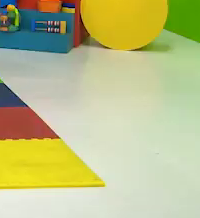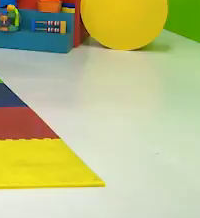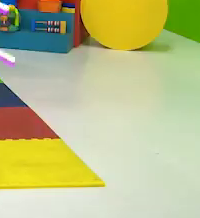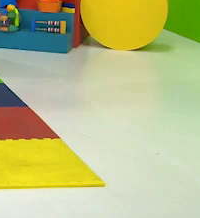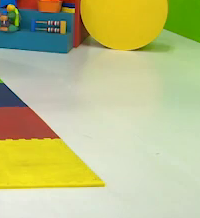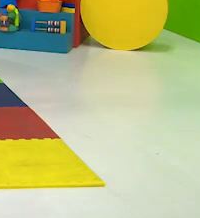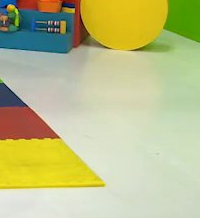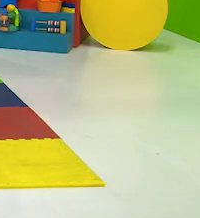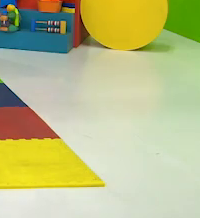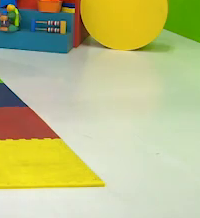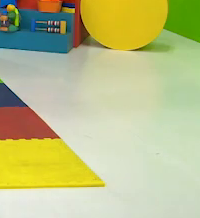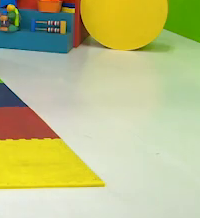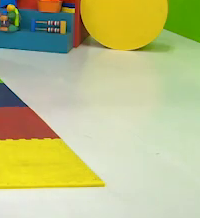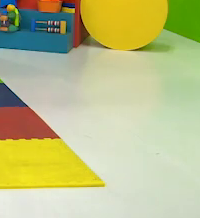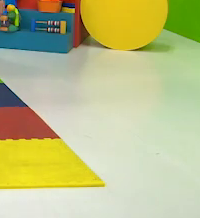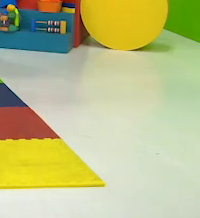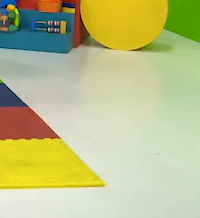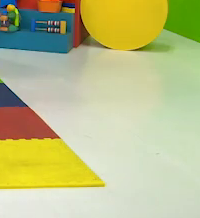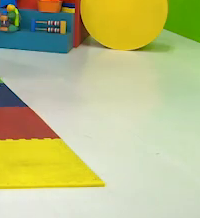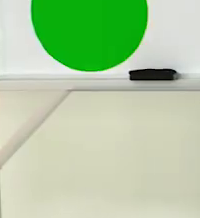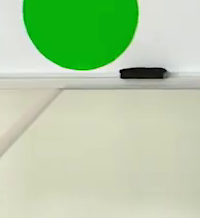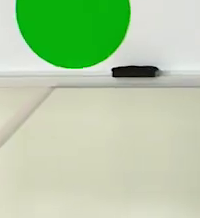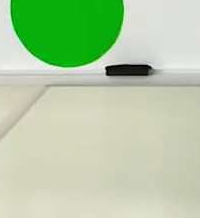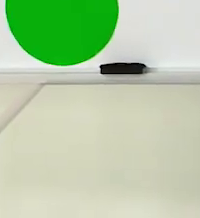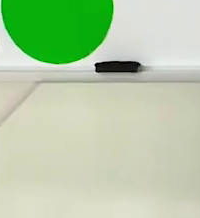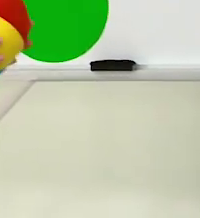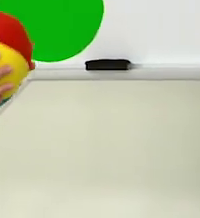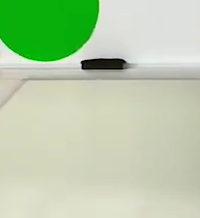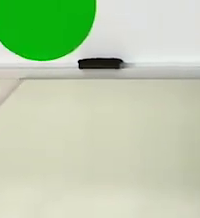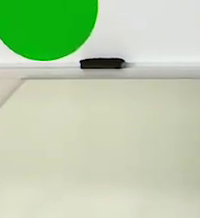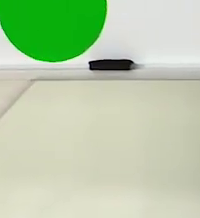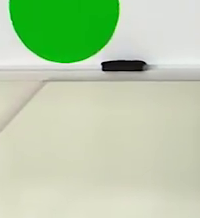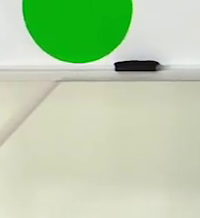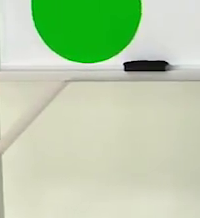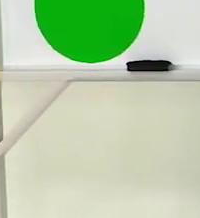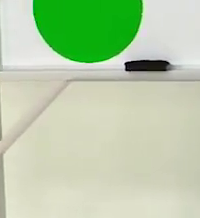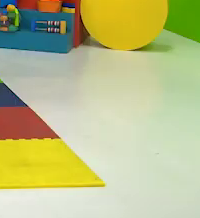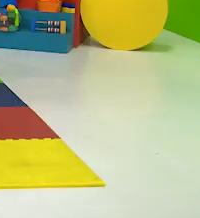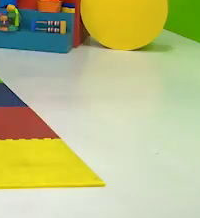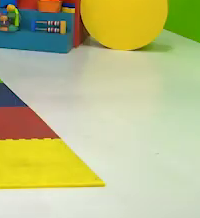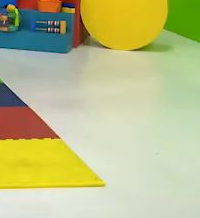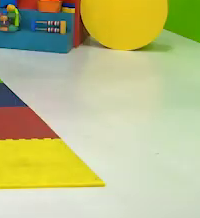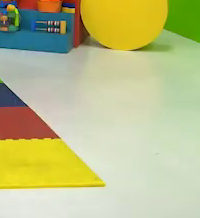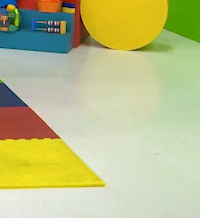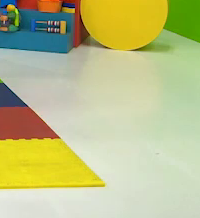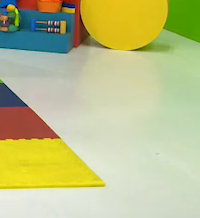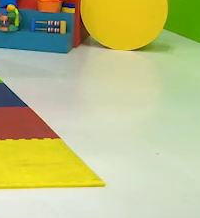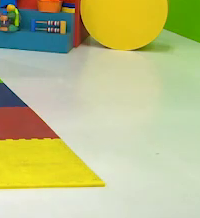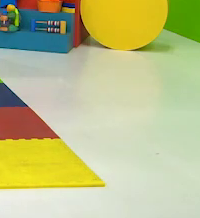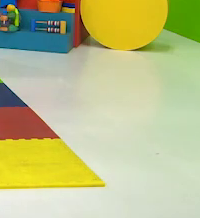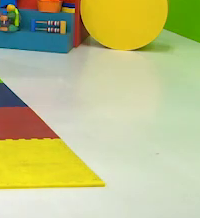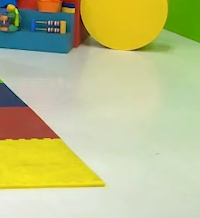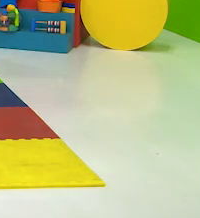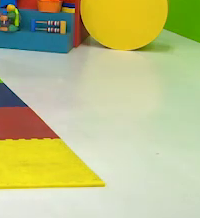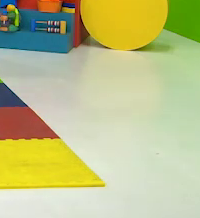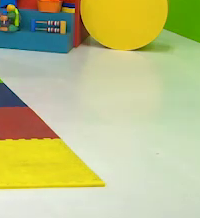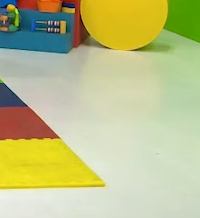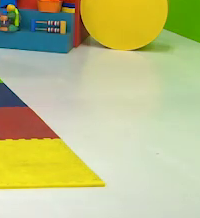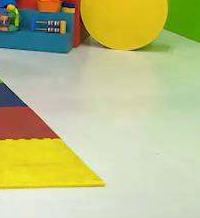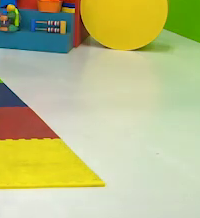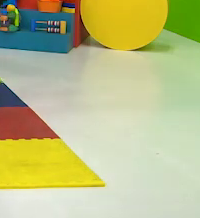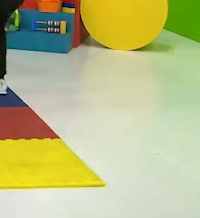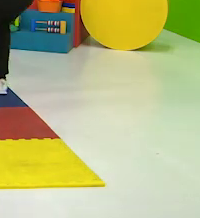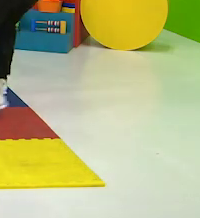¡Bien! Y ahora con giro y lanzo. ¡Wow! ¡Con giro! ¡Giro y lanzo! ¡Wow! ¡Giro y